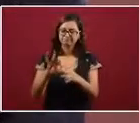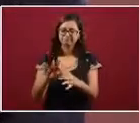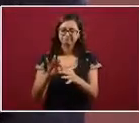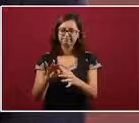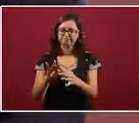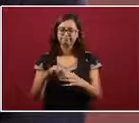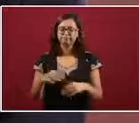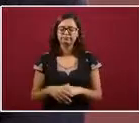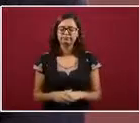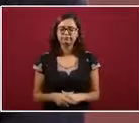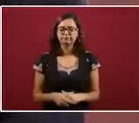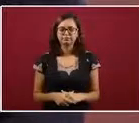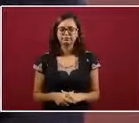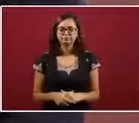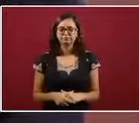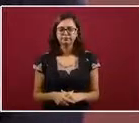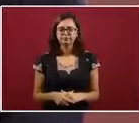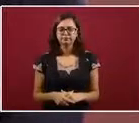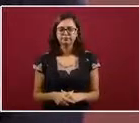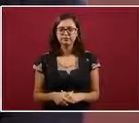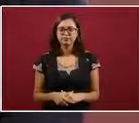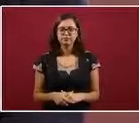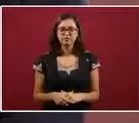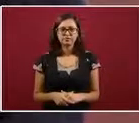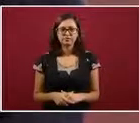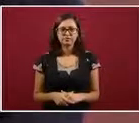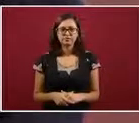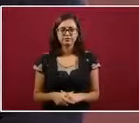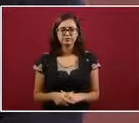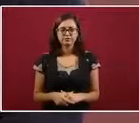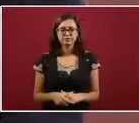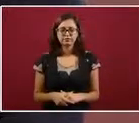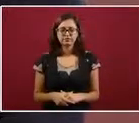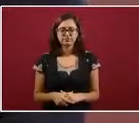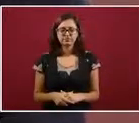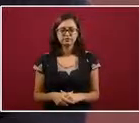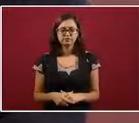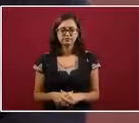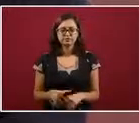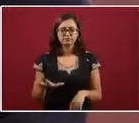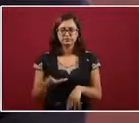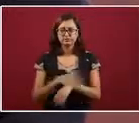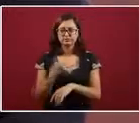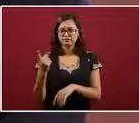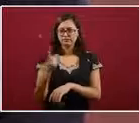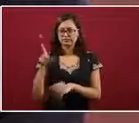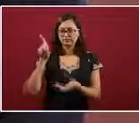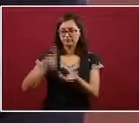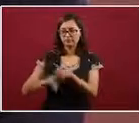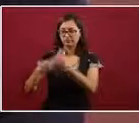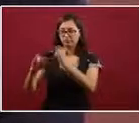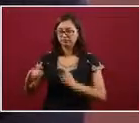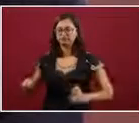porque no es la lealtad solo a las instituciones o al